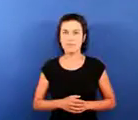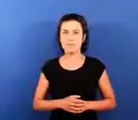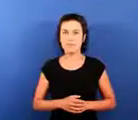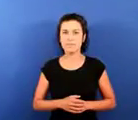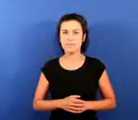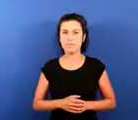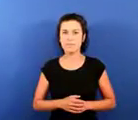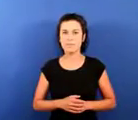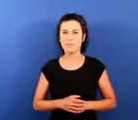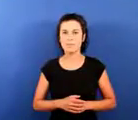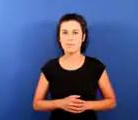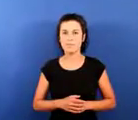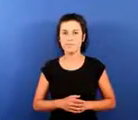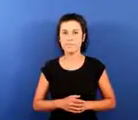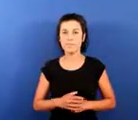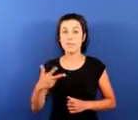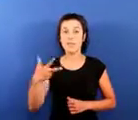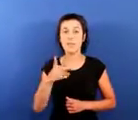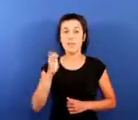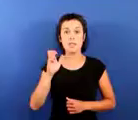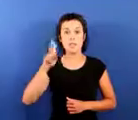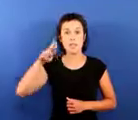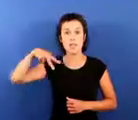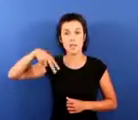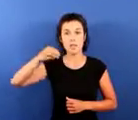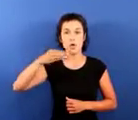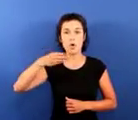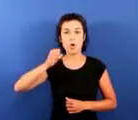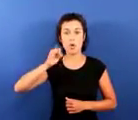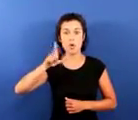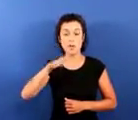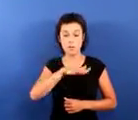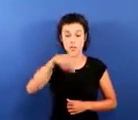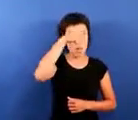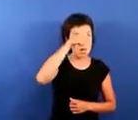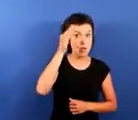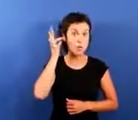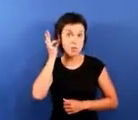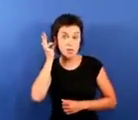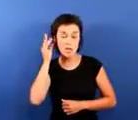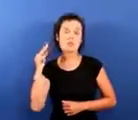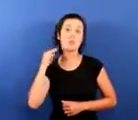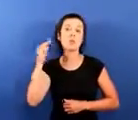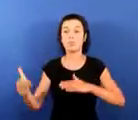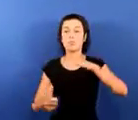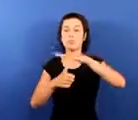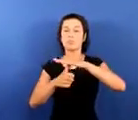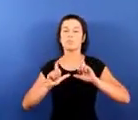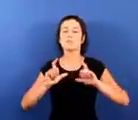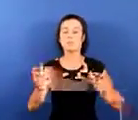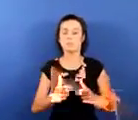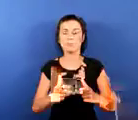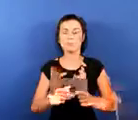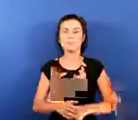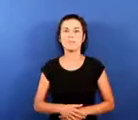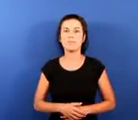El diputado general recibe a los niños y niñas de Chernobyl que pasan el verano en Vizcaya. Una representación de los 89 niños y niñas de Chernobyl que